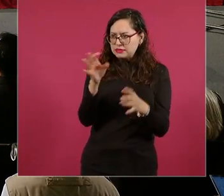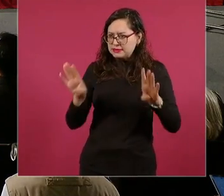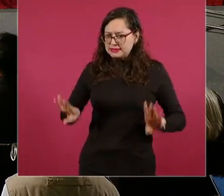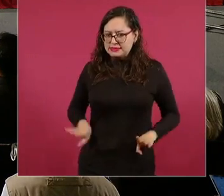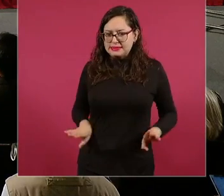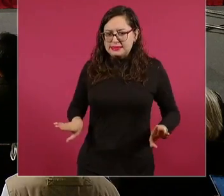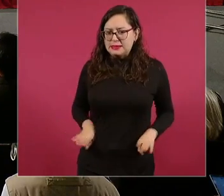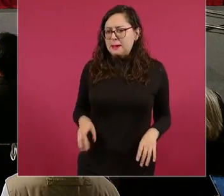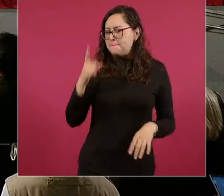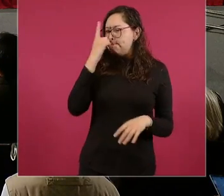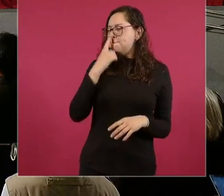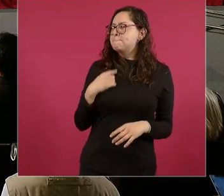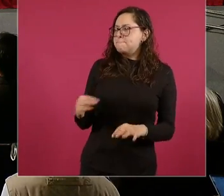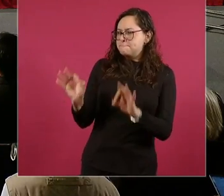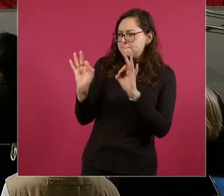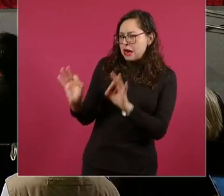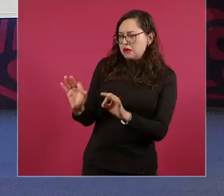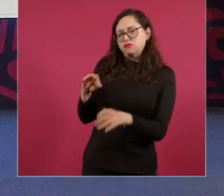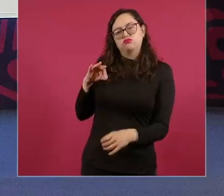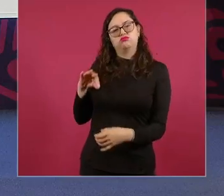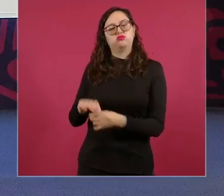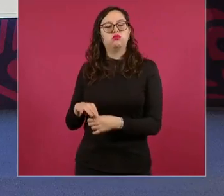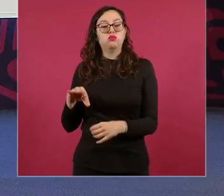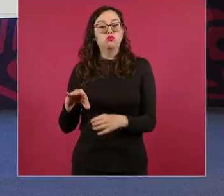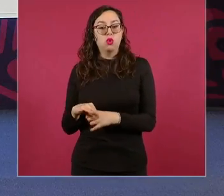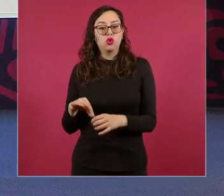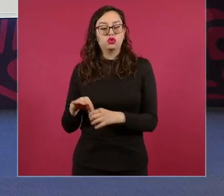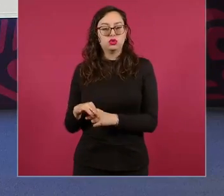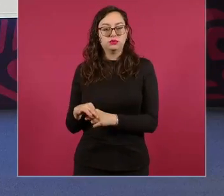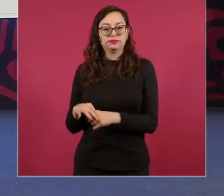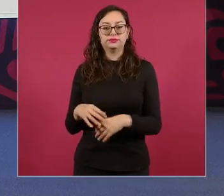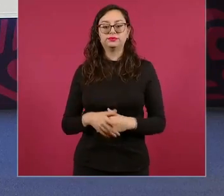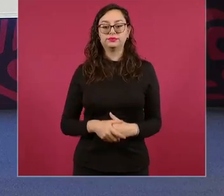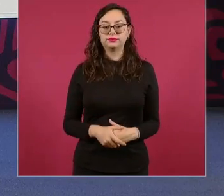en su caso. Adelante.